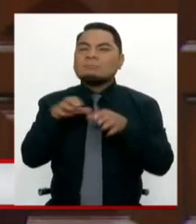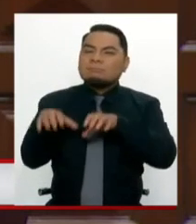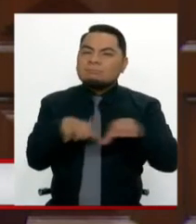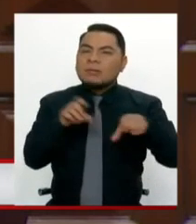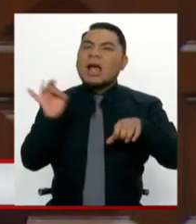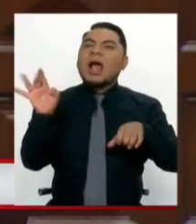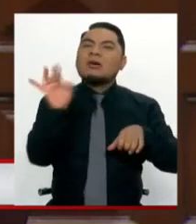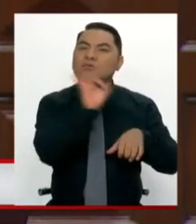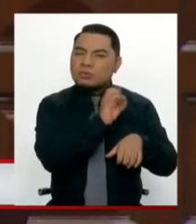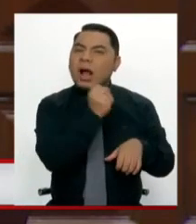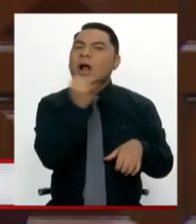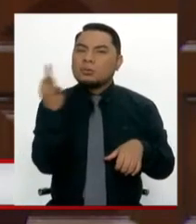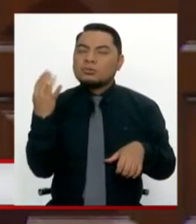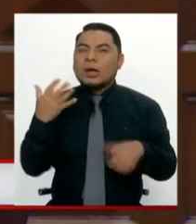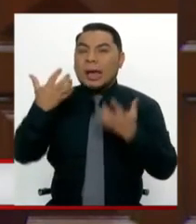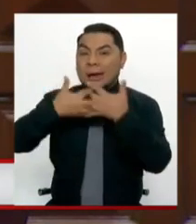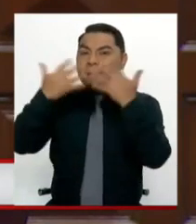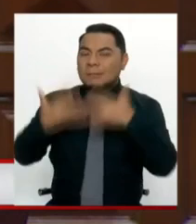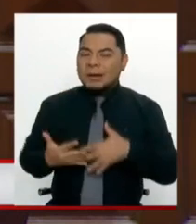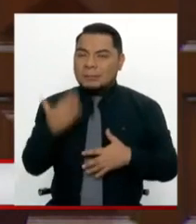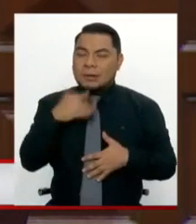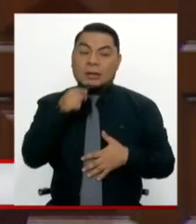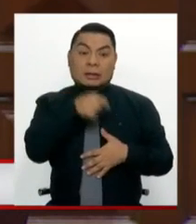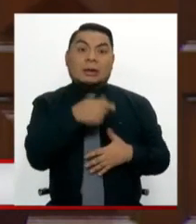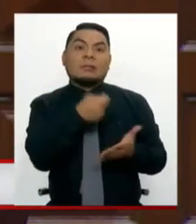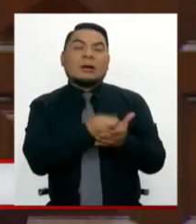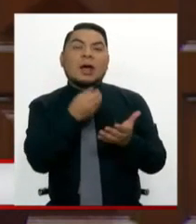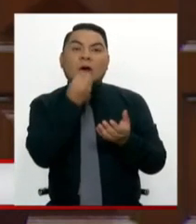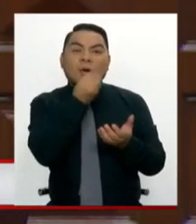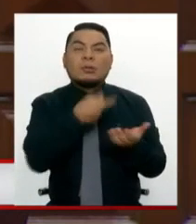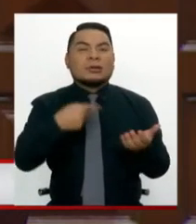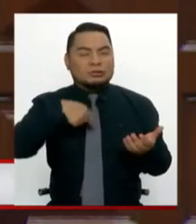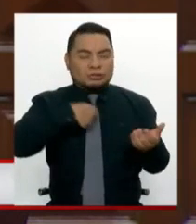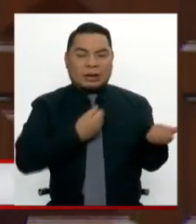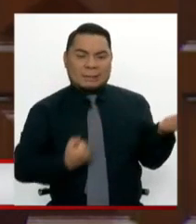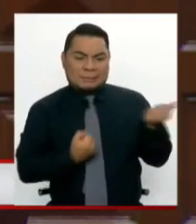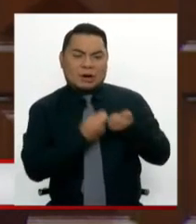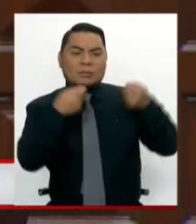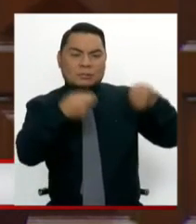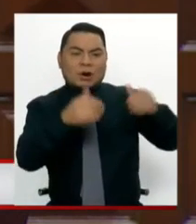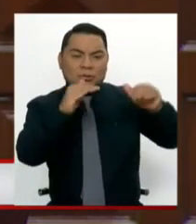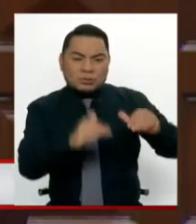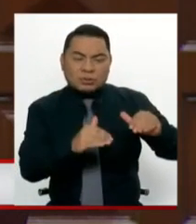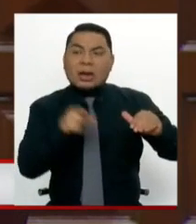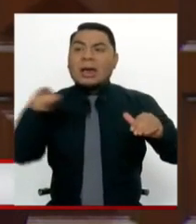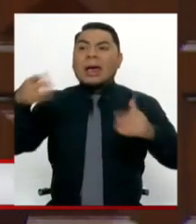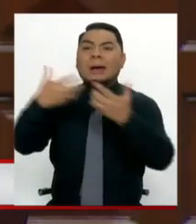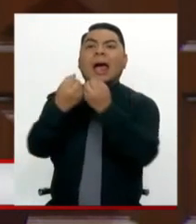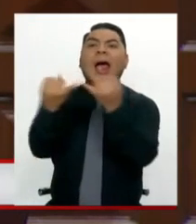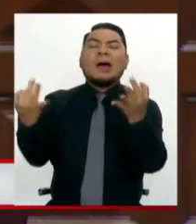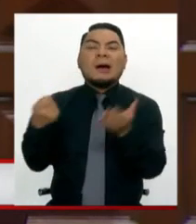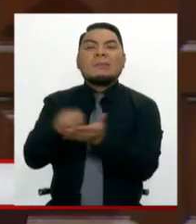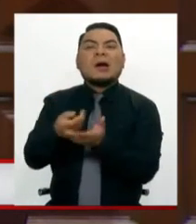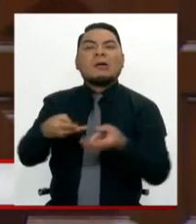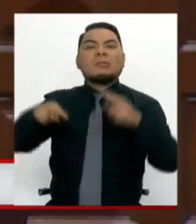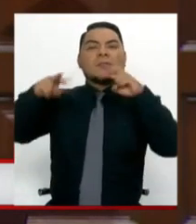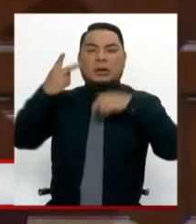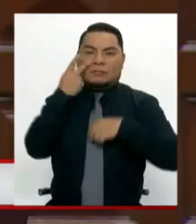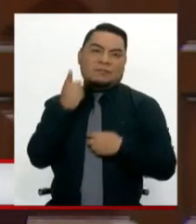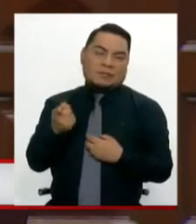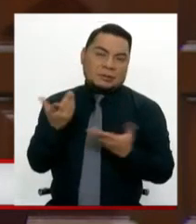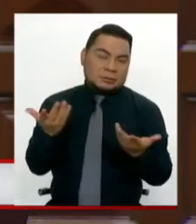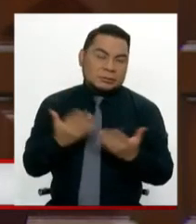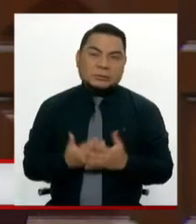de algunos empresarios evitaron que estas medidas y esfuerzos fiscales no se vean reflejados en su verdadera